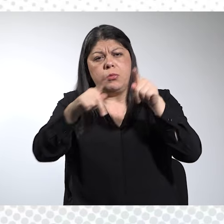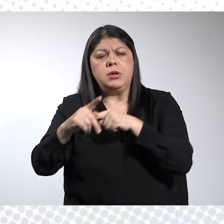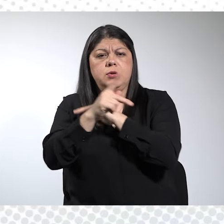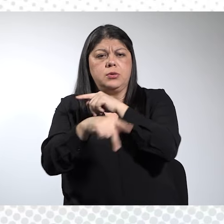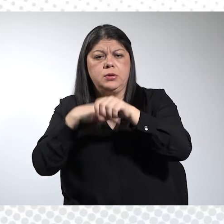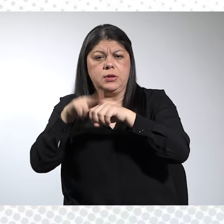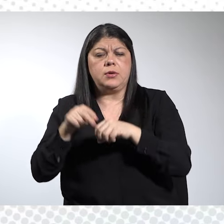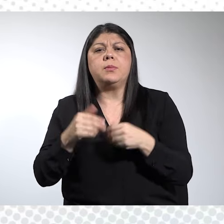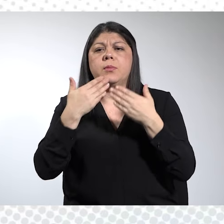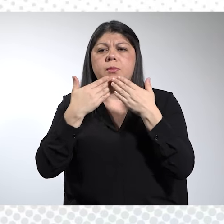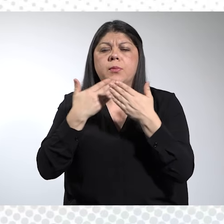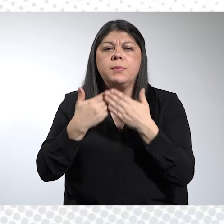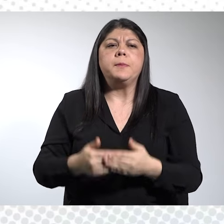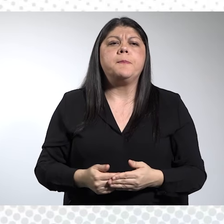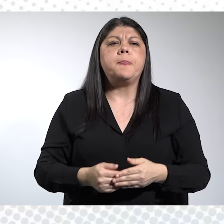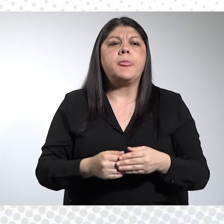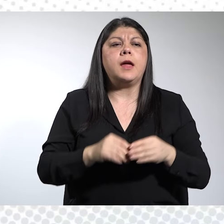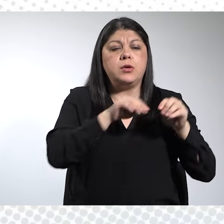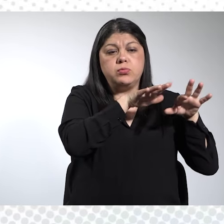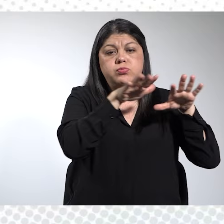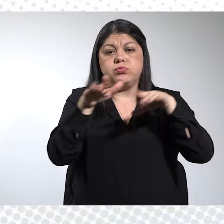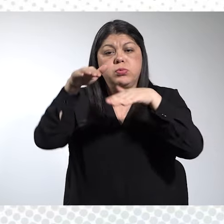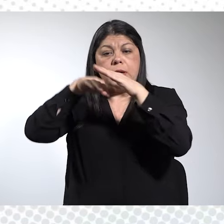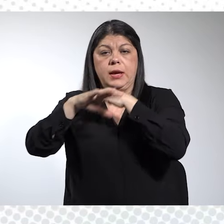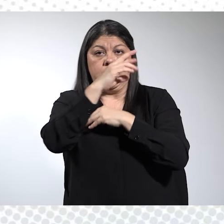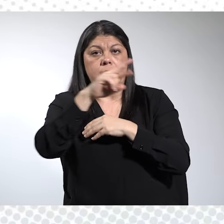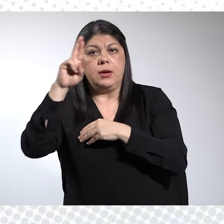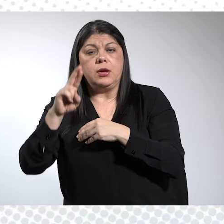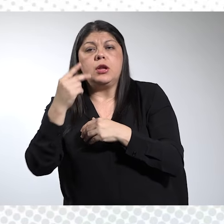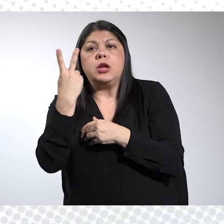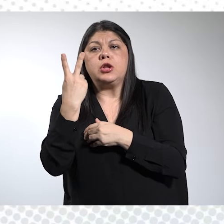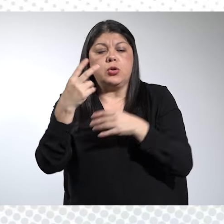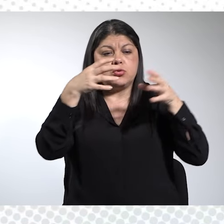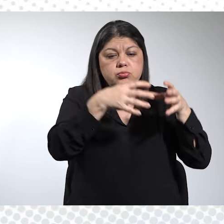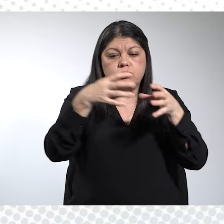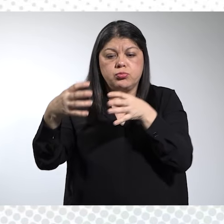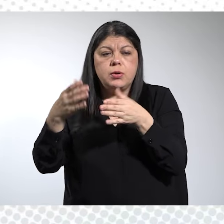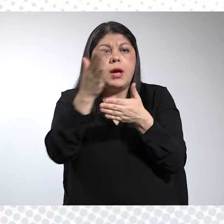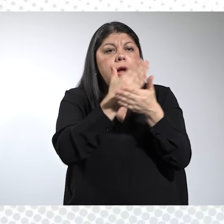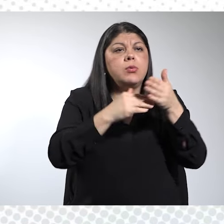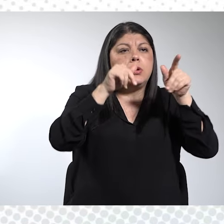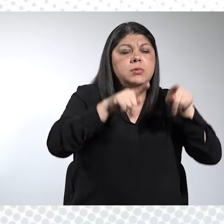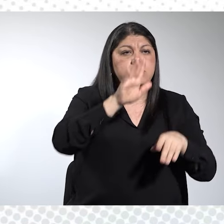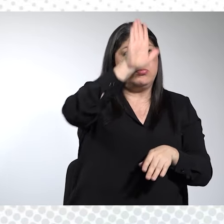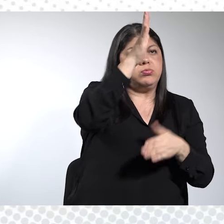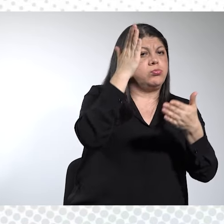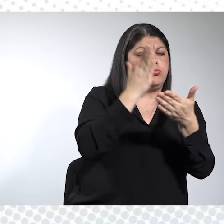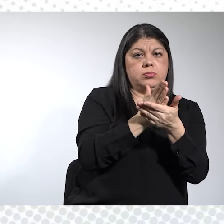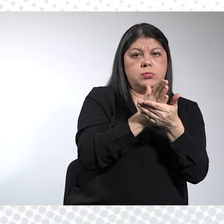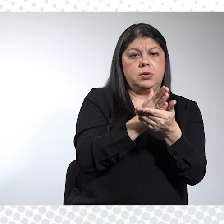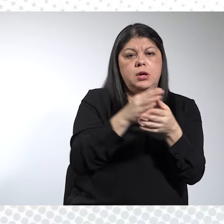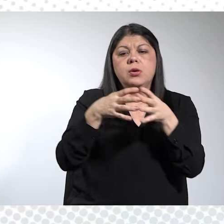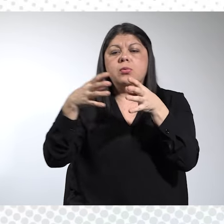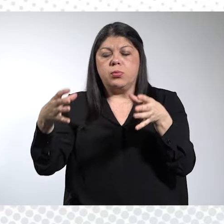nacional. Muy bien. La población migrante, don Marcos, se ve frente a dos posturas. Aquellos quienes levantan la voz